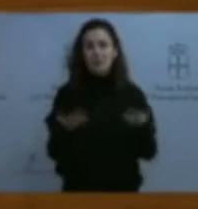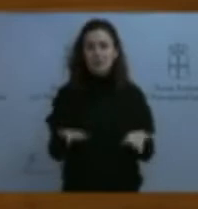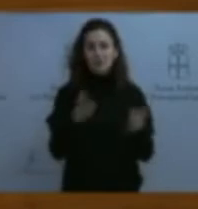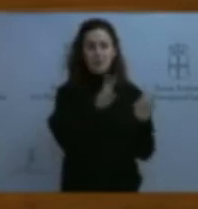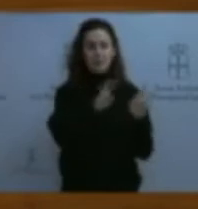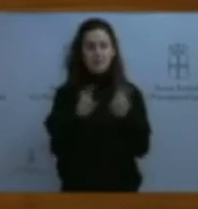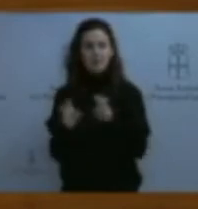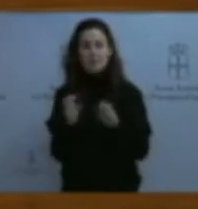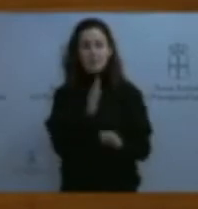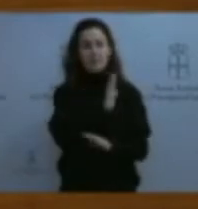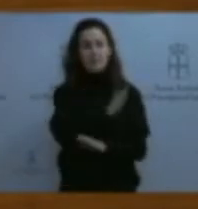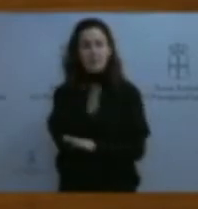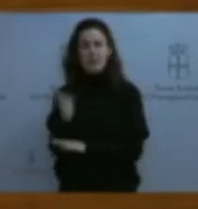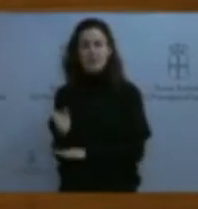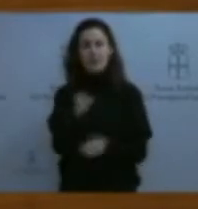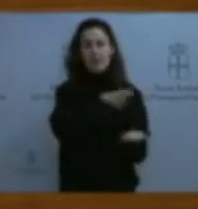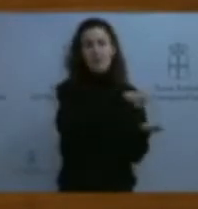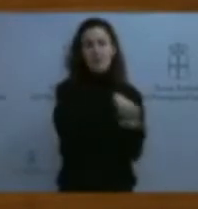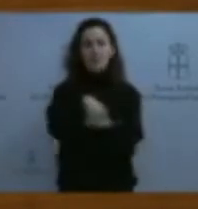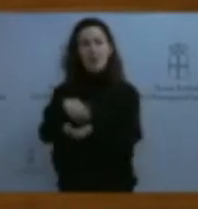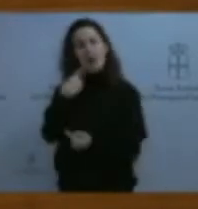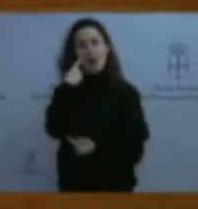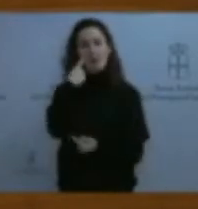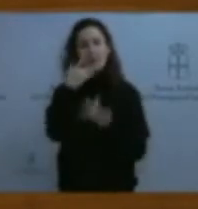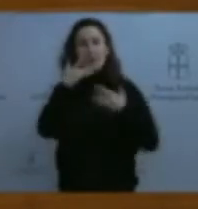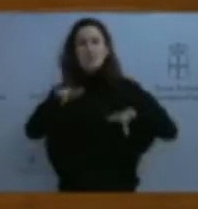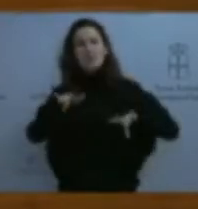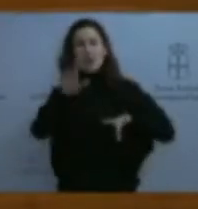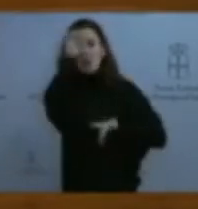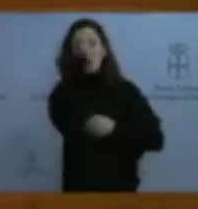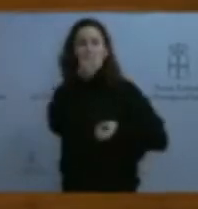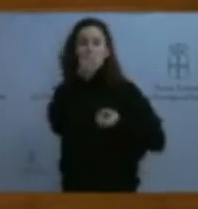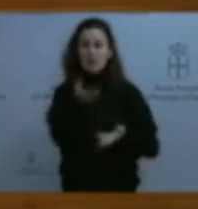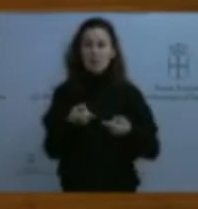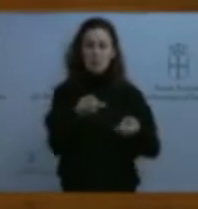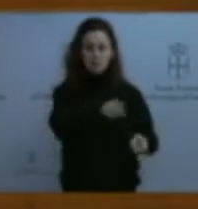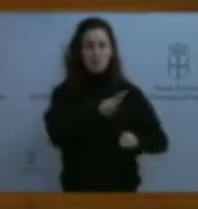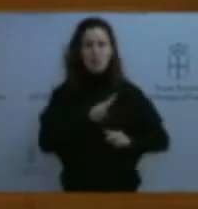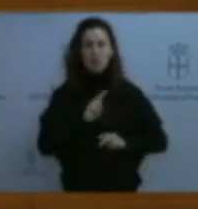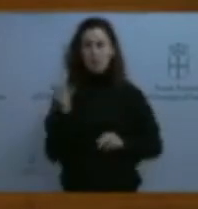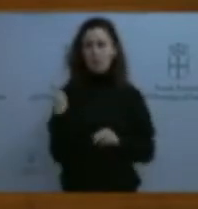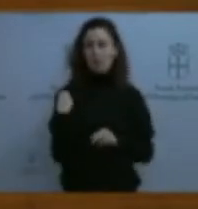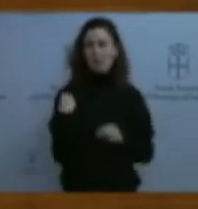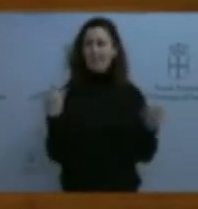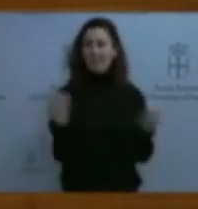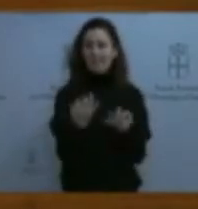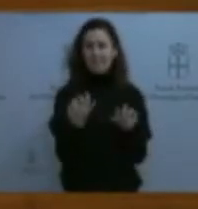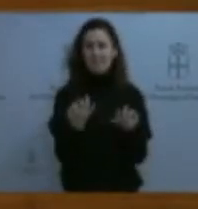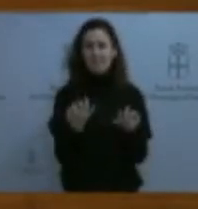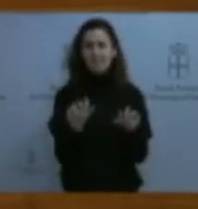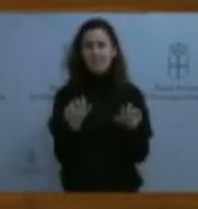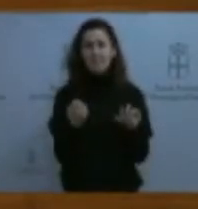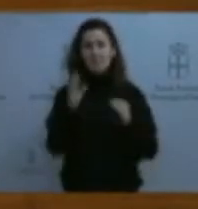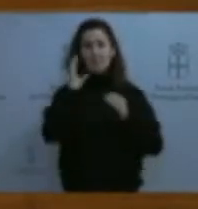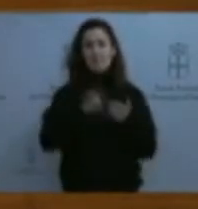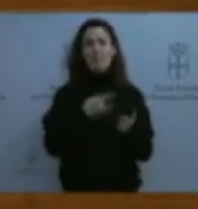a centro para hacer un análisis mucho más objetivo. Usted la interpelación me la planteaba sobre planes de evacuación. Sobre